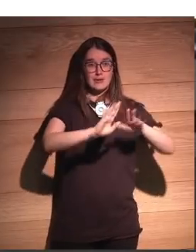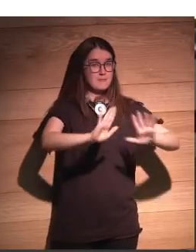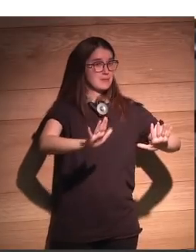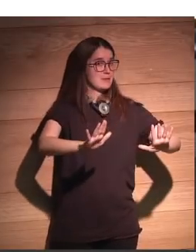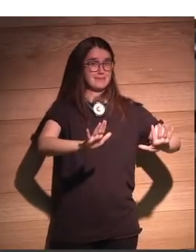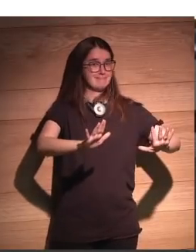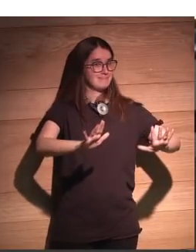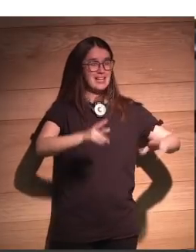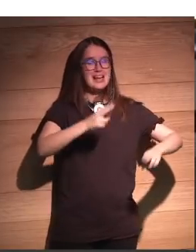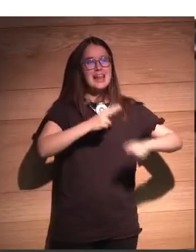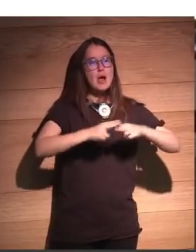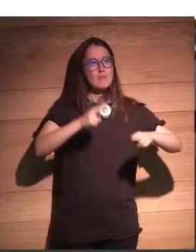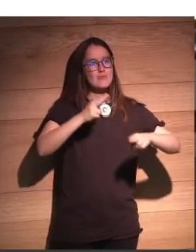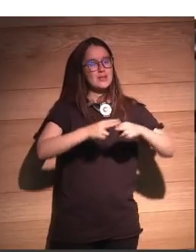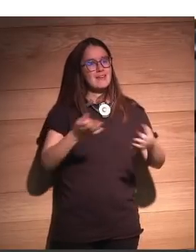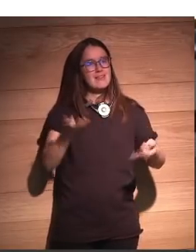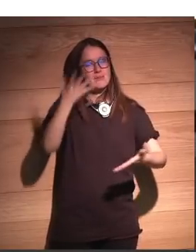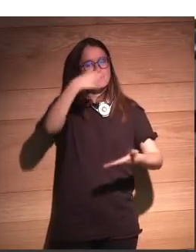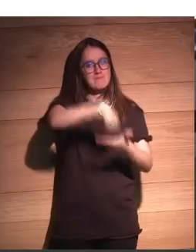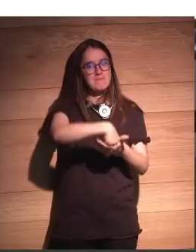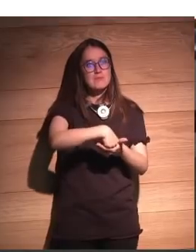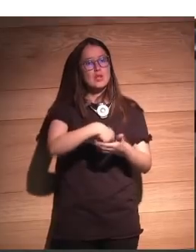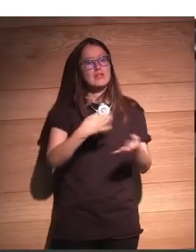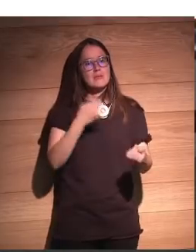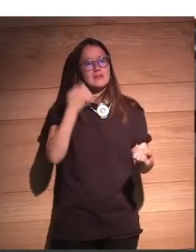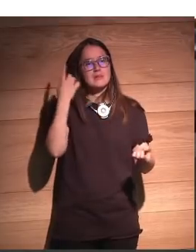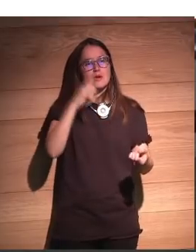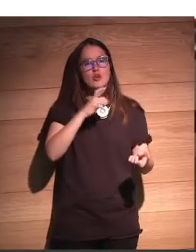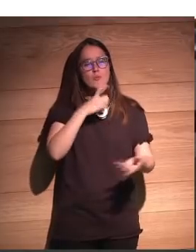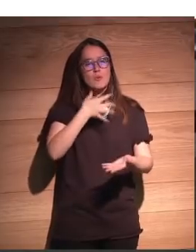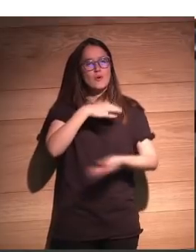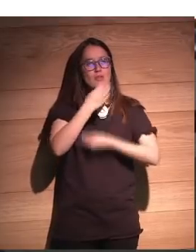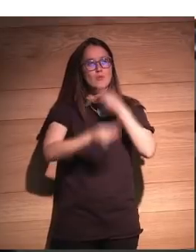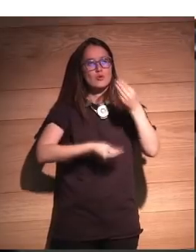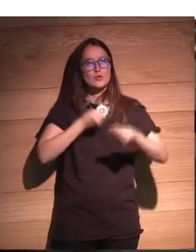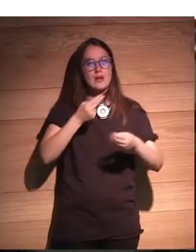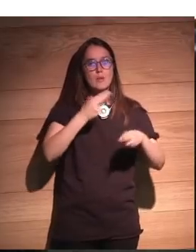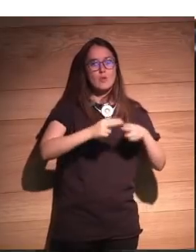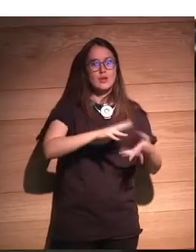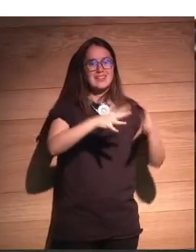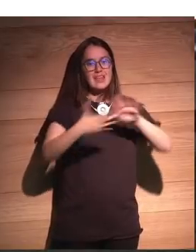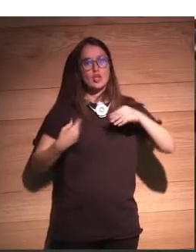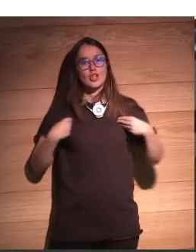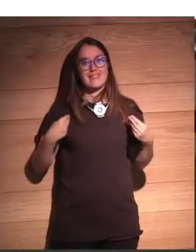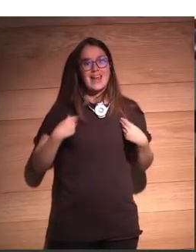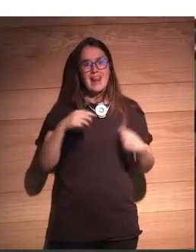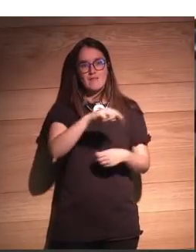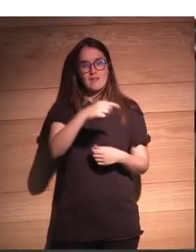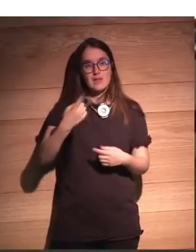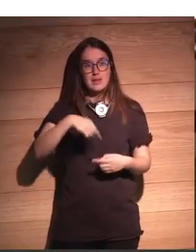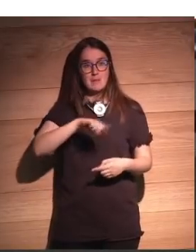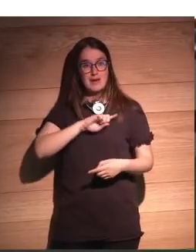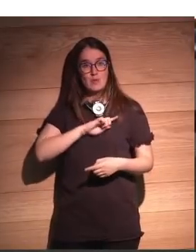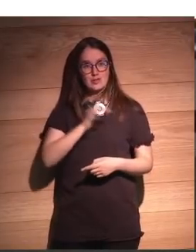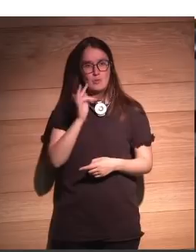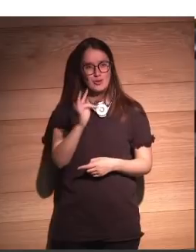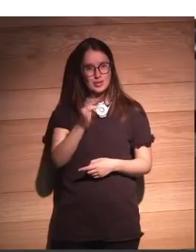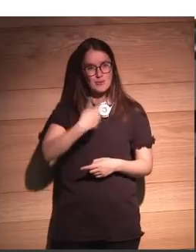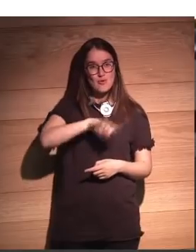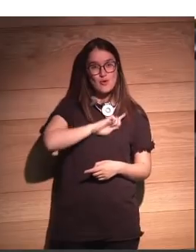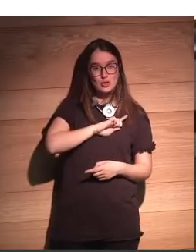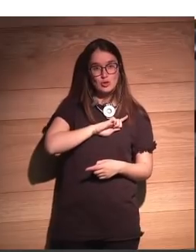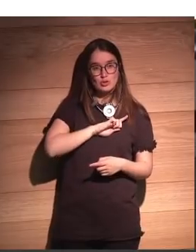política tiene que estar introducida y hay que ver cómo podemos utilizar la politización de la vivienda a nuestro favor y no